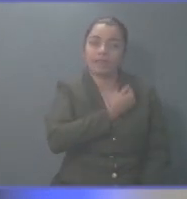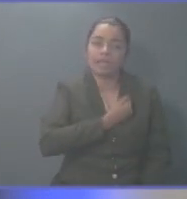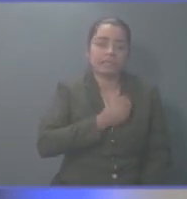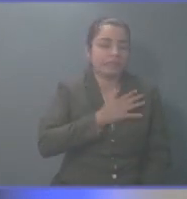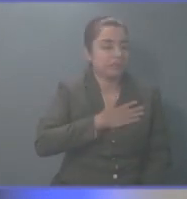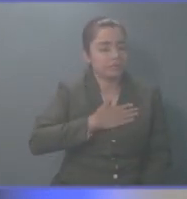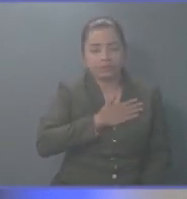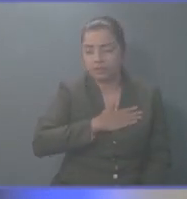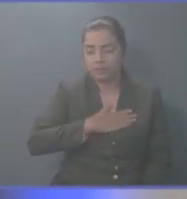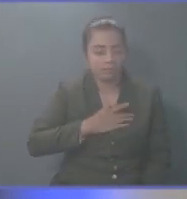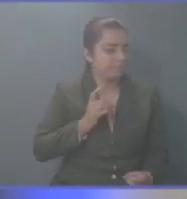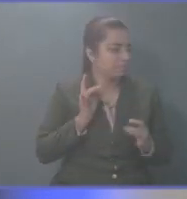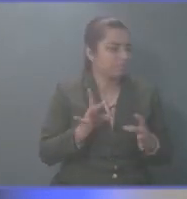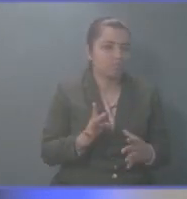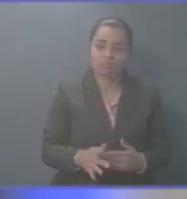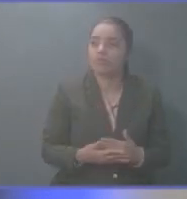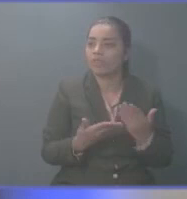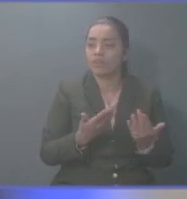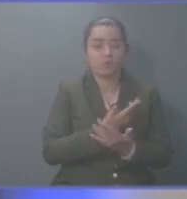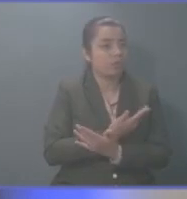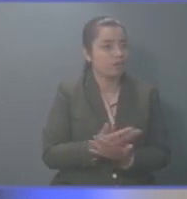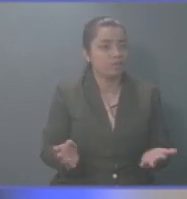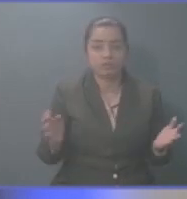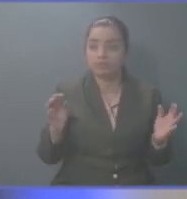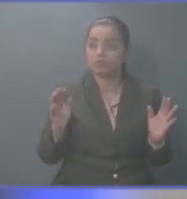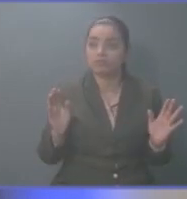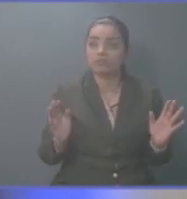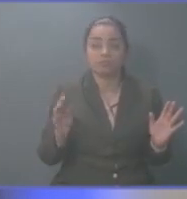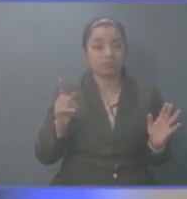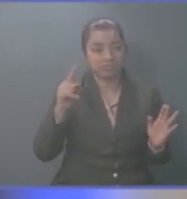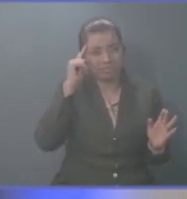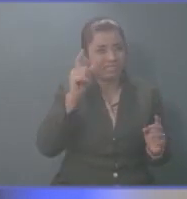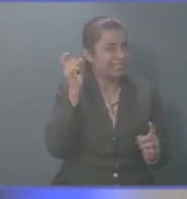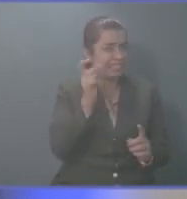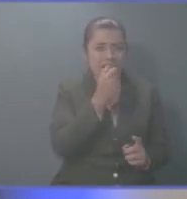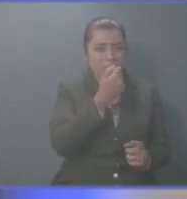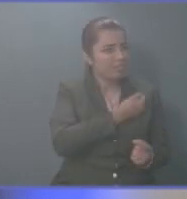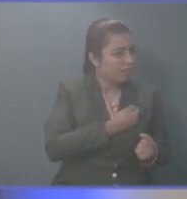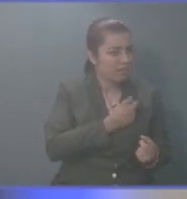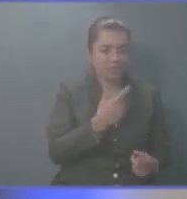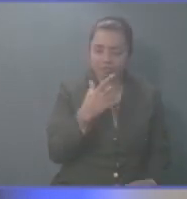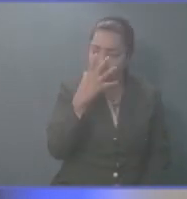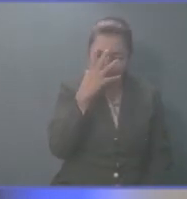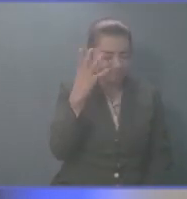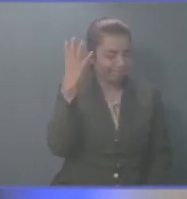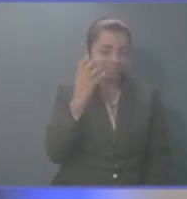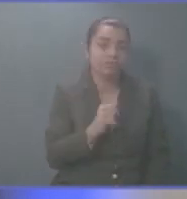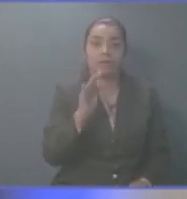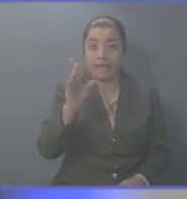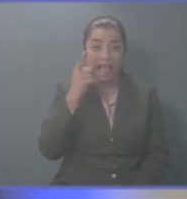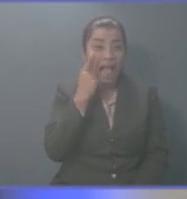condenable, reprochable, repudiable y cualquier calificativo que tú quieras darle. Porque el hecho de que venga el presidente de la República,